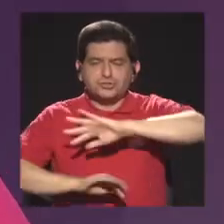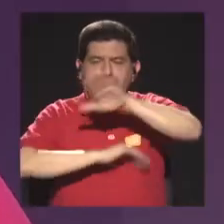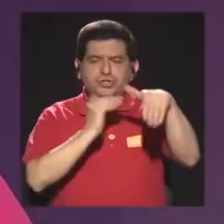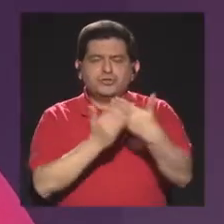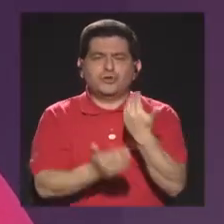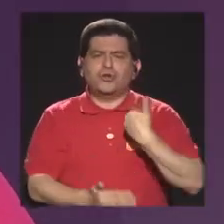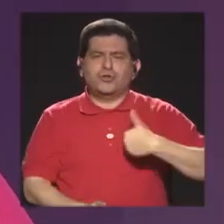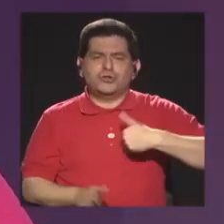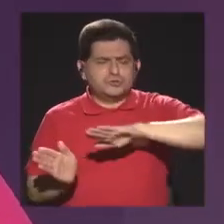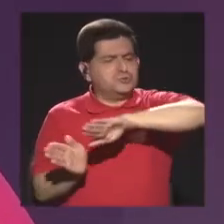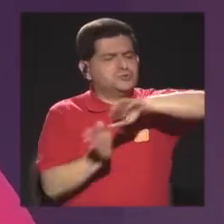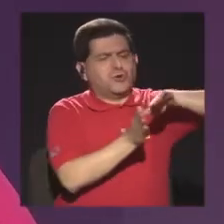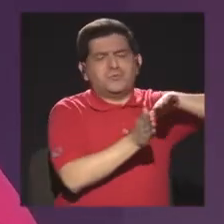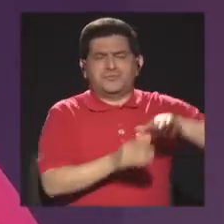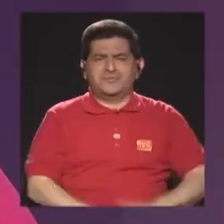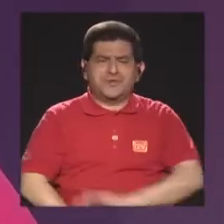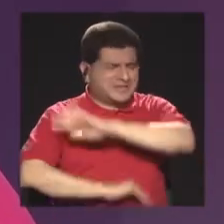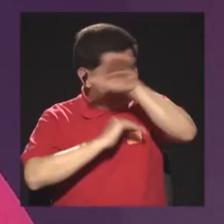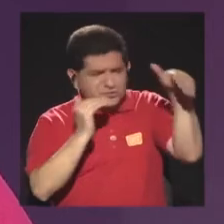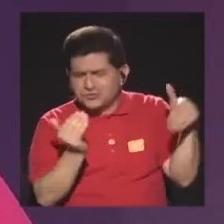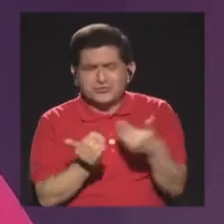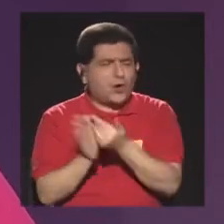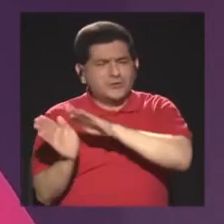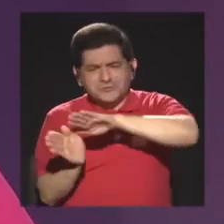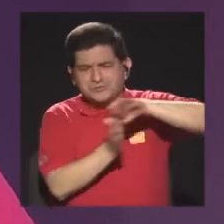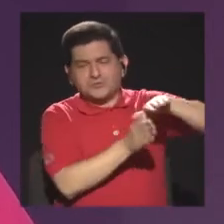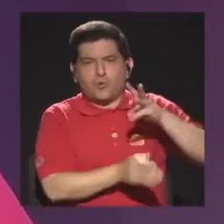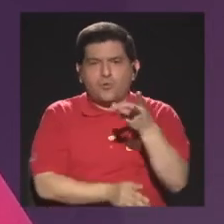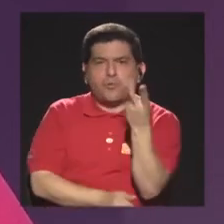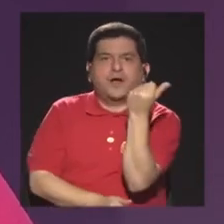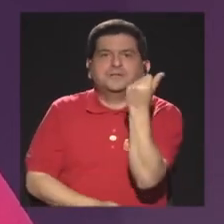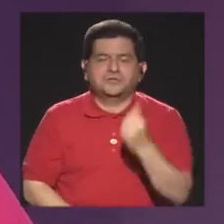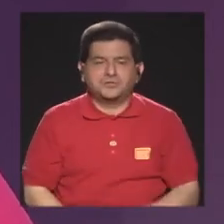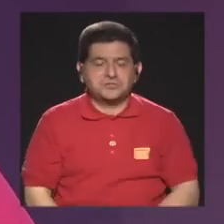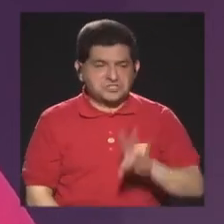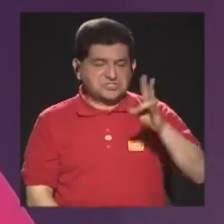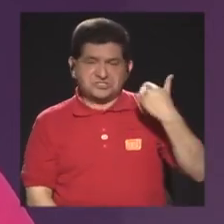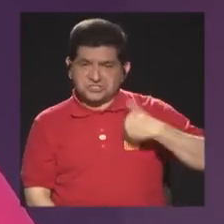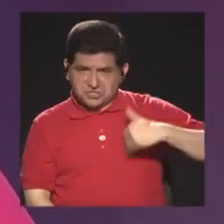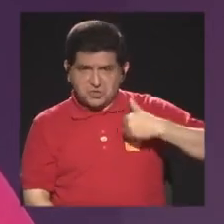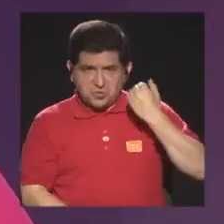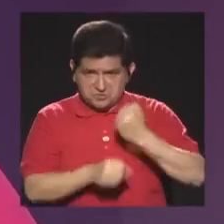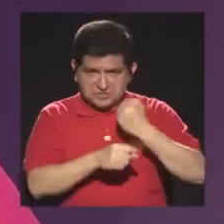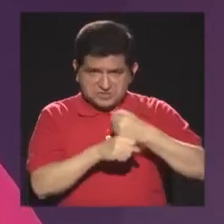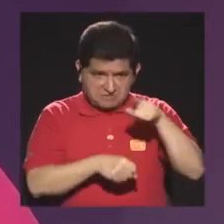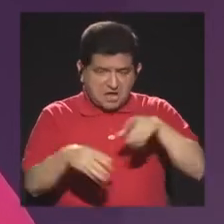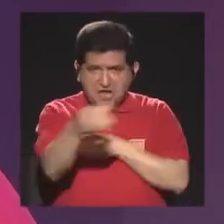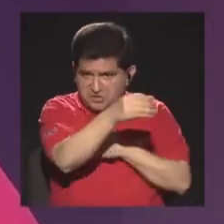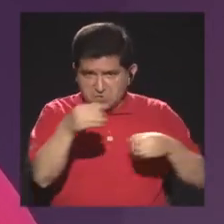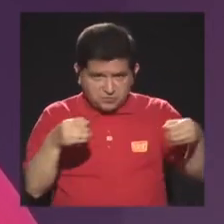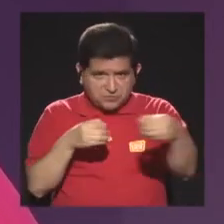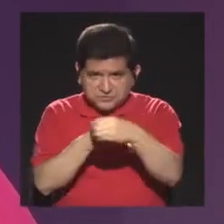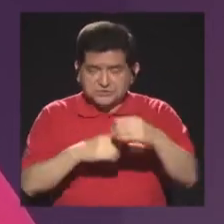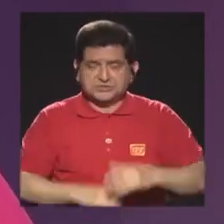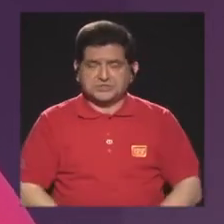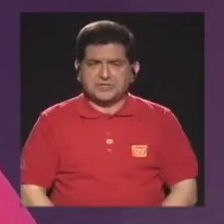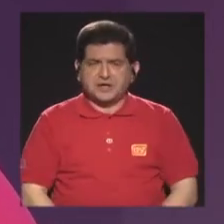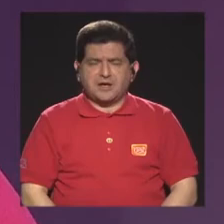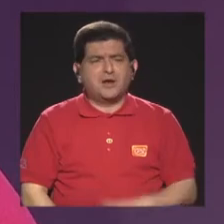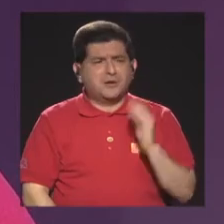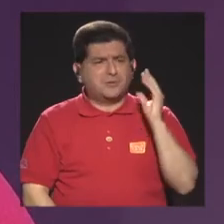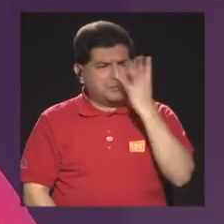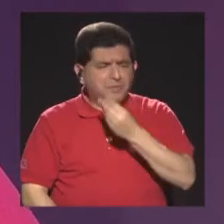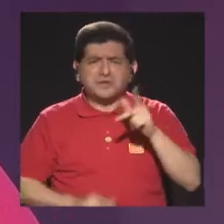los hombres. ¿Cuántos hombres habían? Absolutamente todos. ¿Cuántos hombres habían? Habían 7 hombres que trabajaban en esa oficina. Muy lindos,